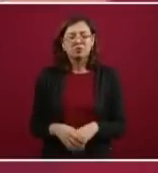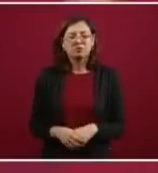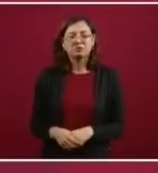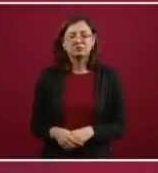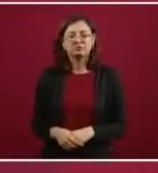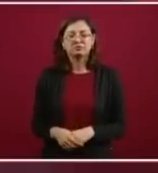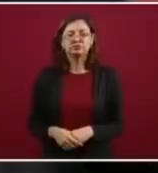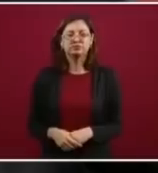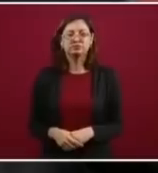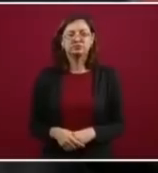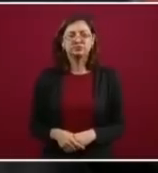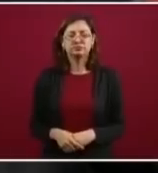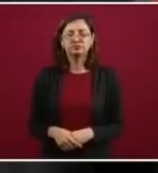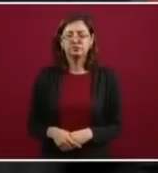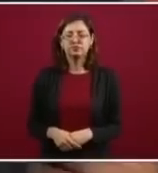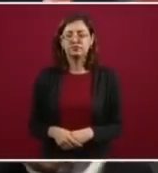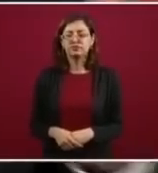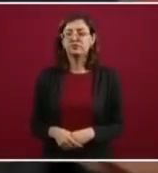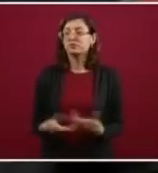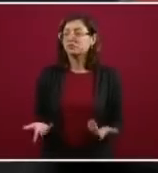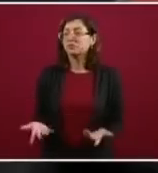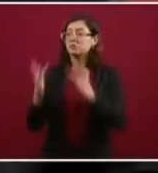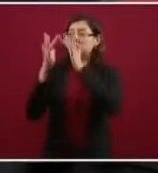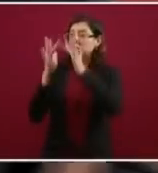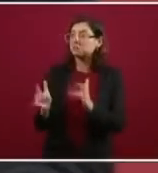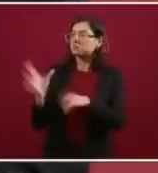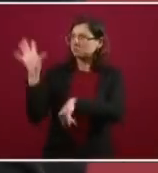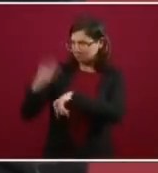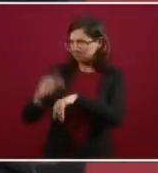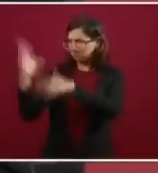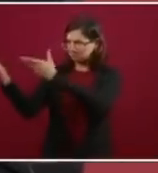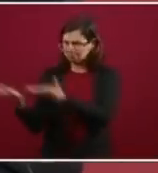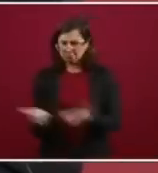a los franceses para que nos invadieran.